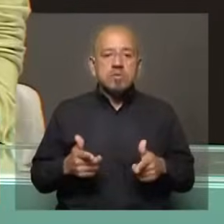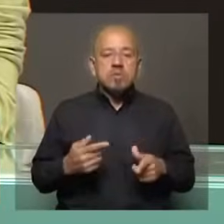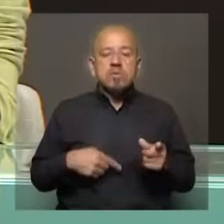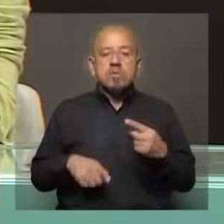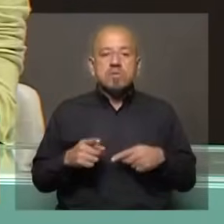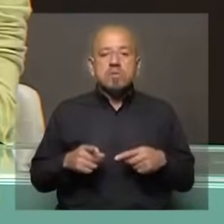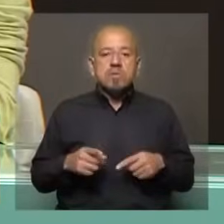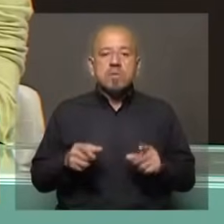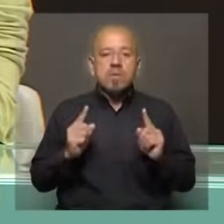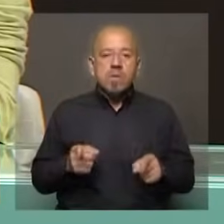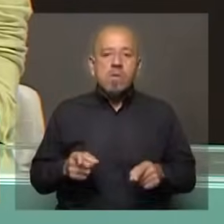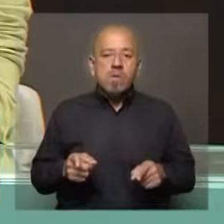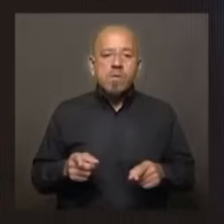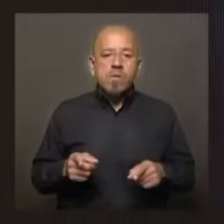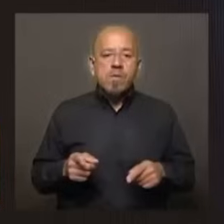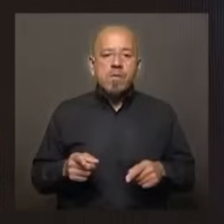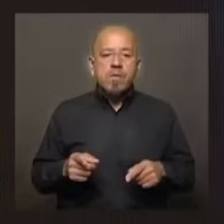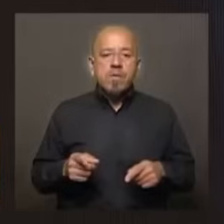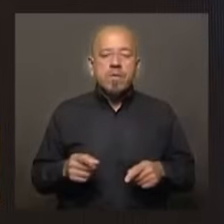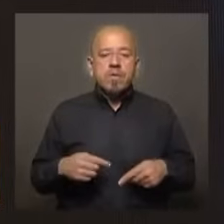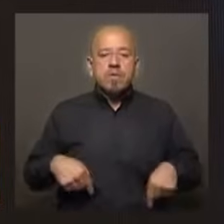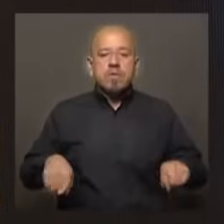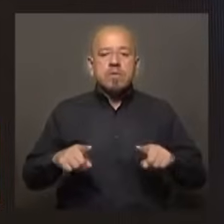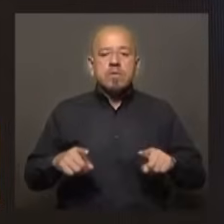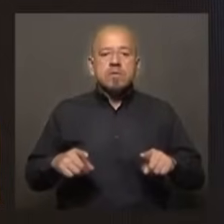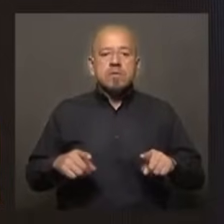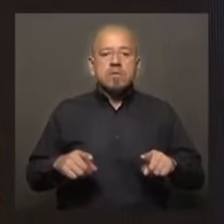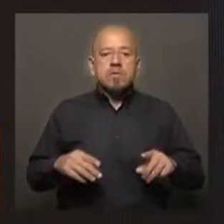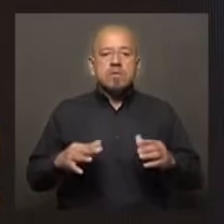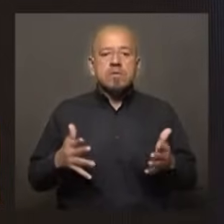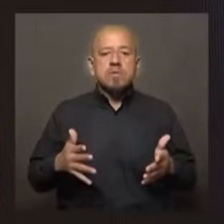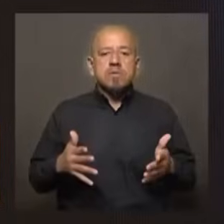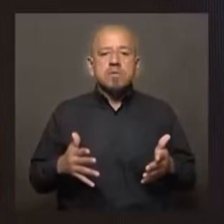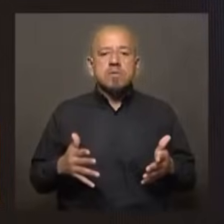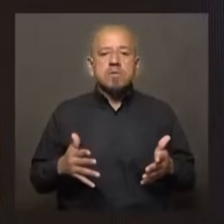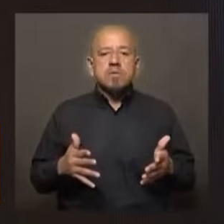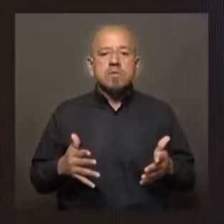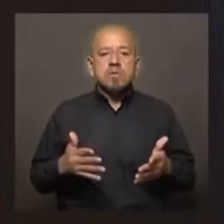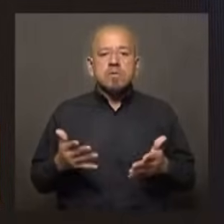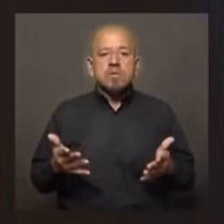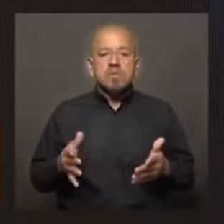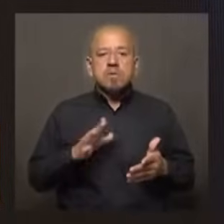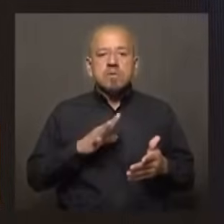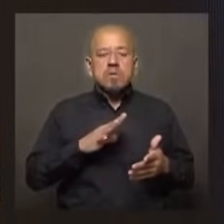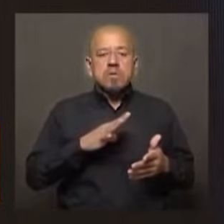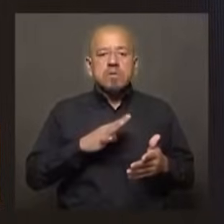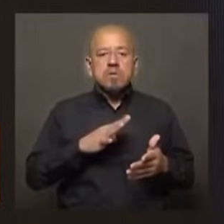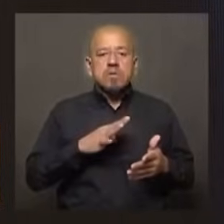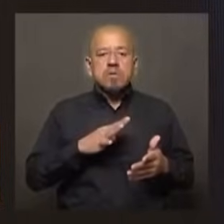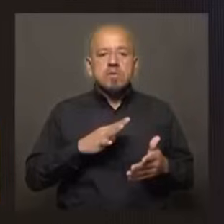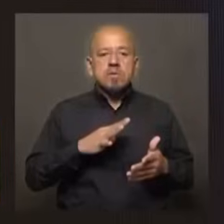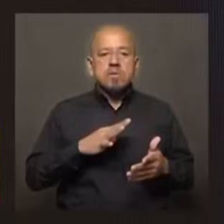Entonces también juega en el partido esas cuestiones en términos de que el feminismo, digamos, no hemos